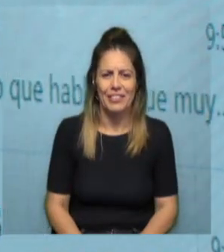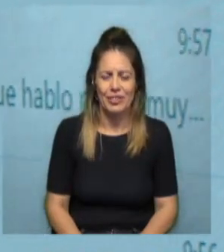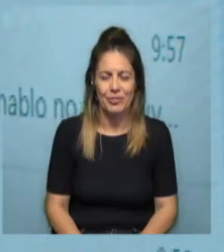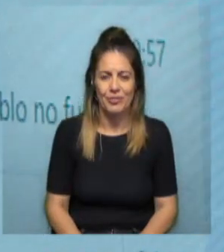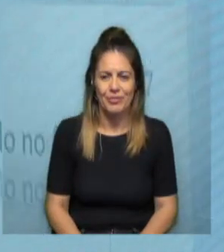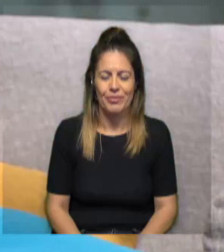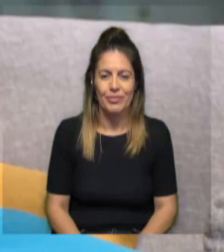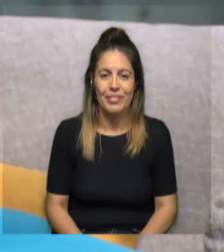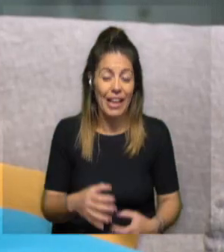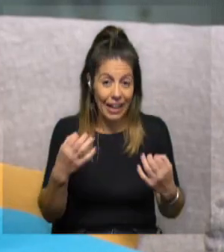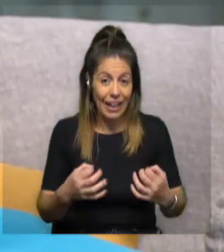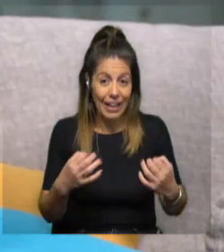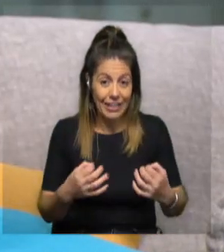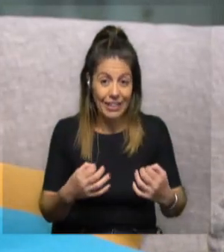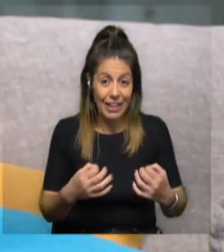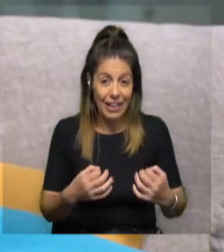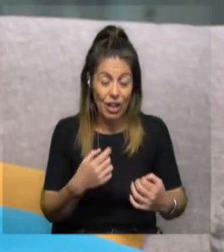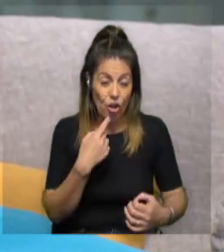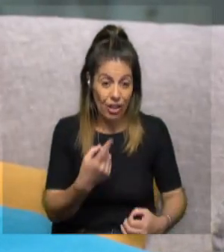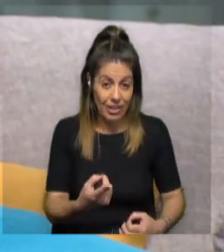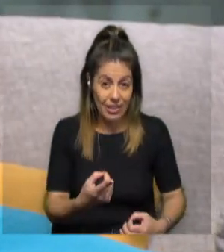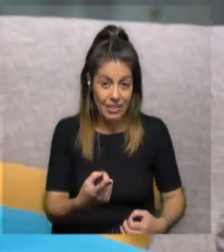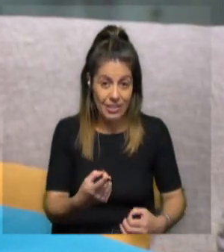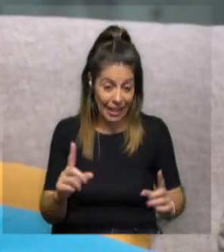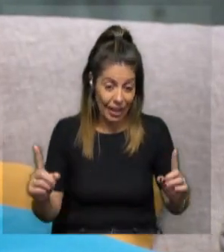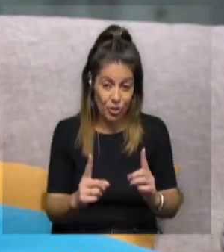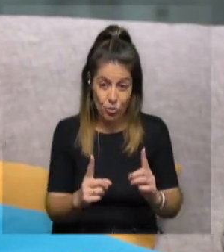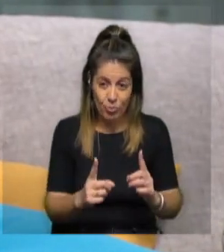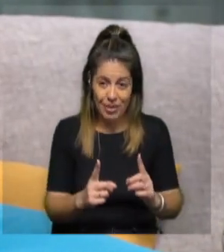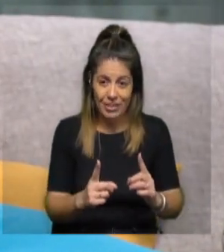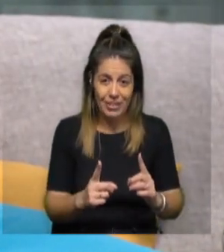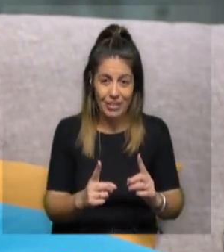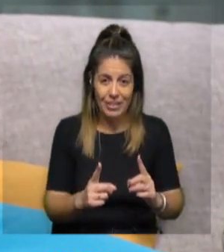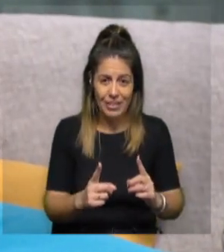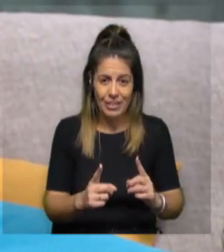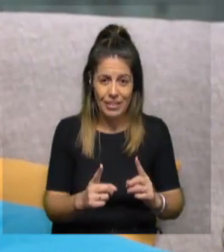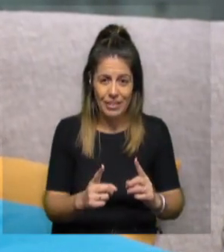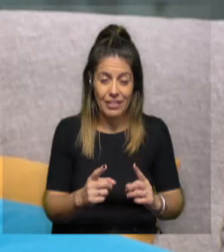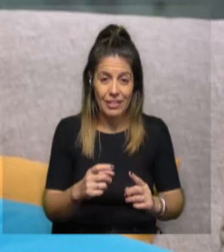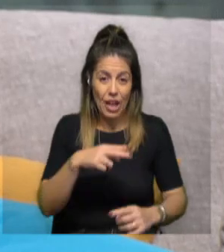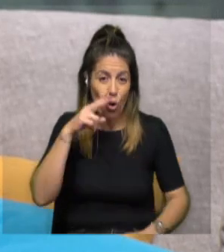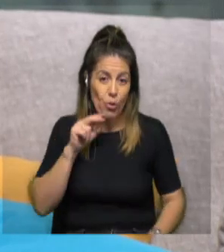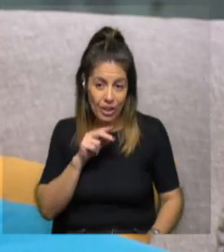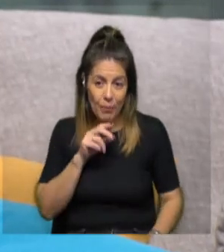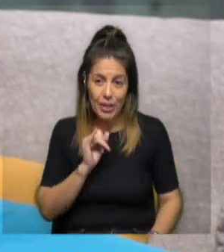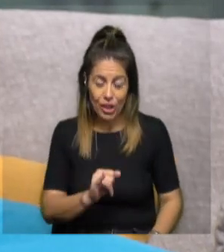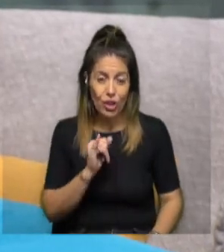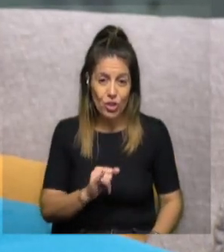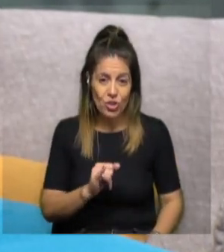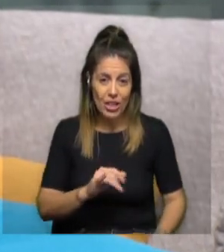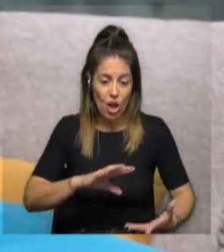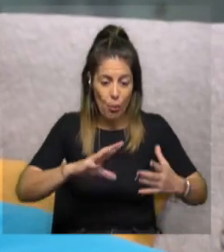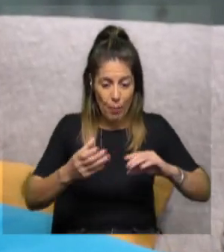No pasa, no. Pero en realidad, lo que dice, sí, el gran resumen es que el carácter es el que va a moldear